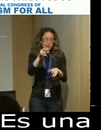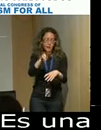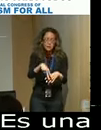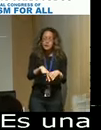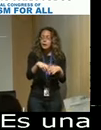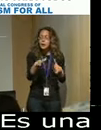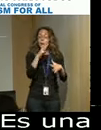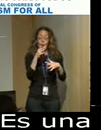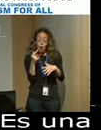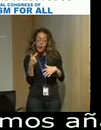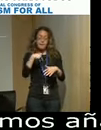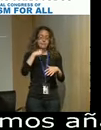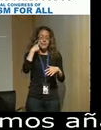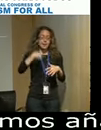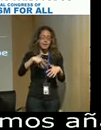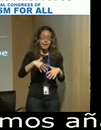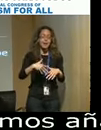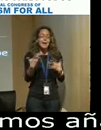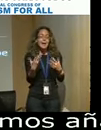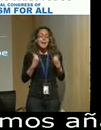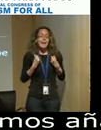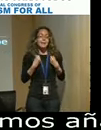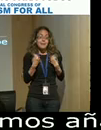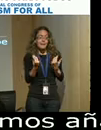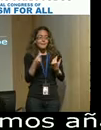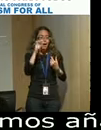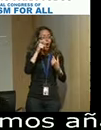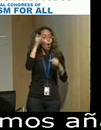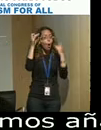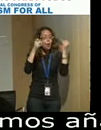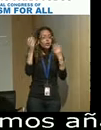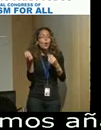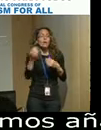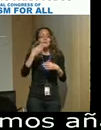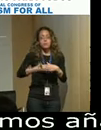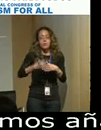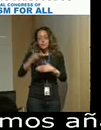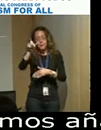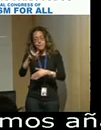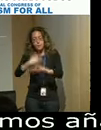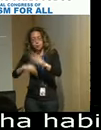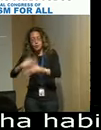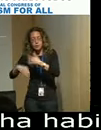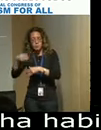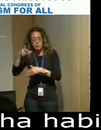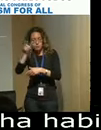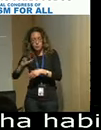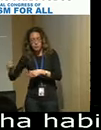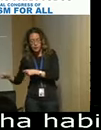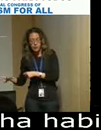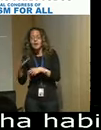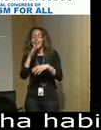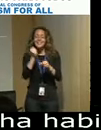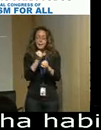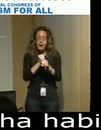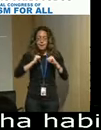la importancia que tiene el ocio en la vida de una persona con discapacidad y la importancia de empezar a trabajar en la dirección de la